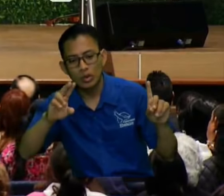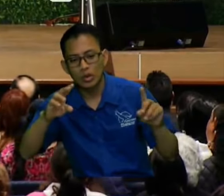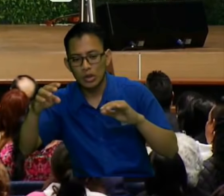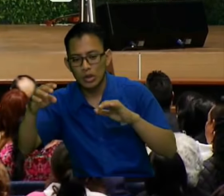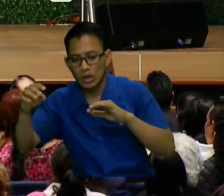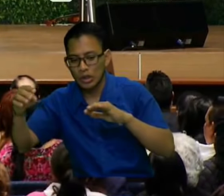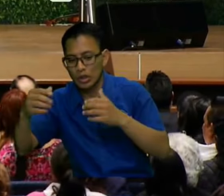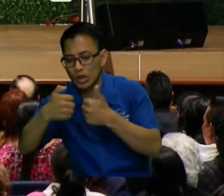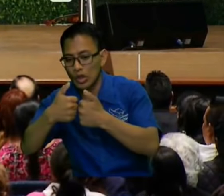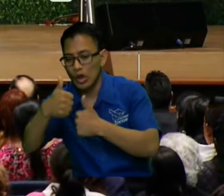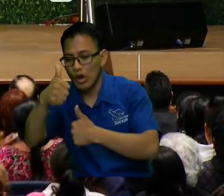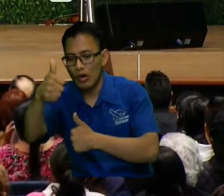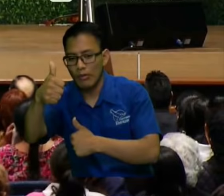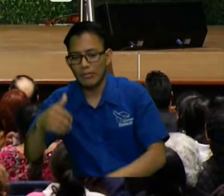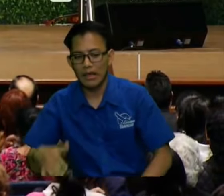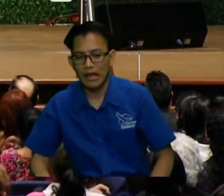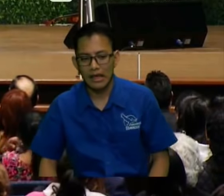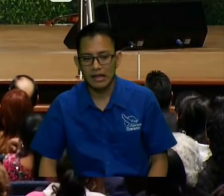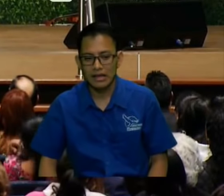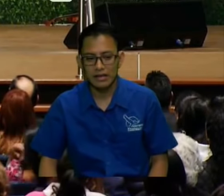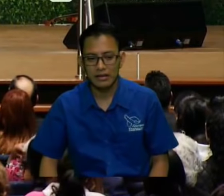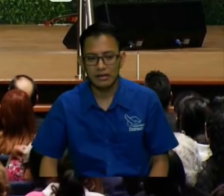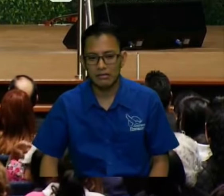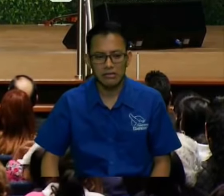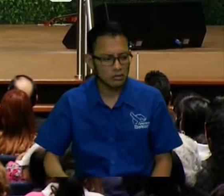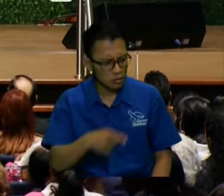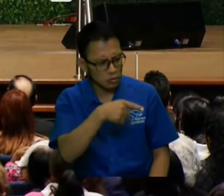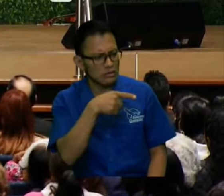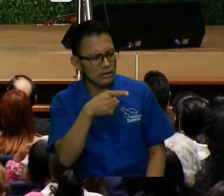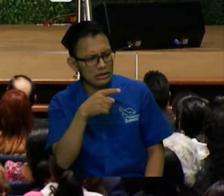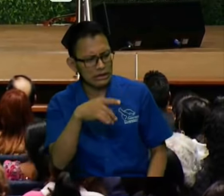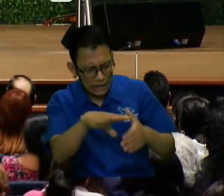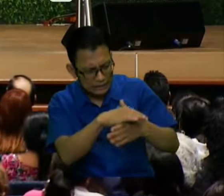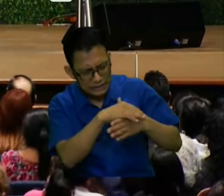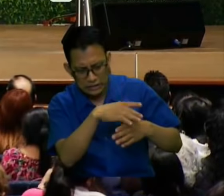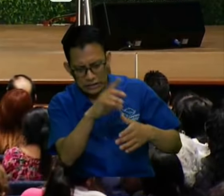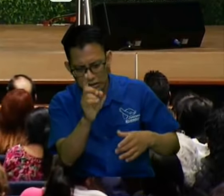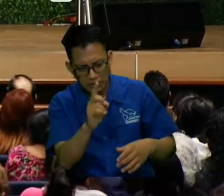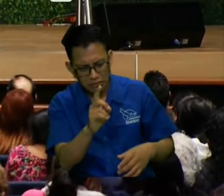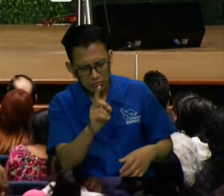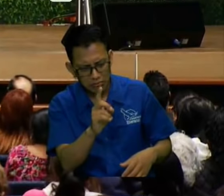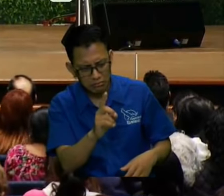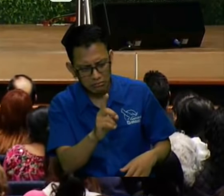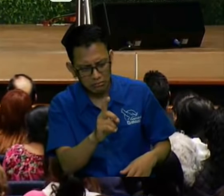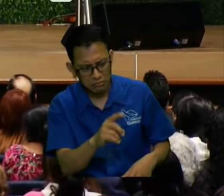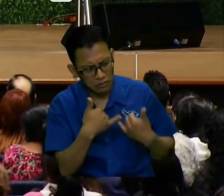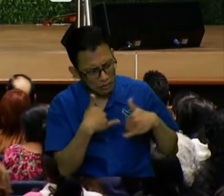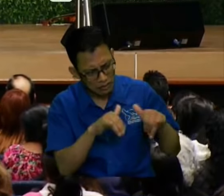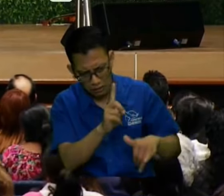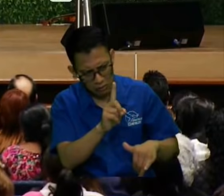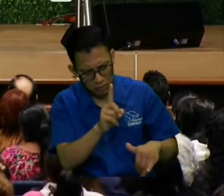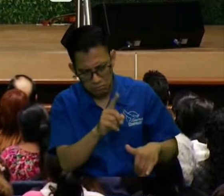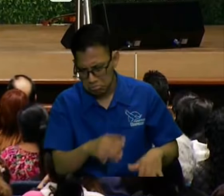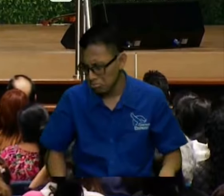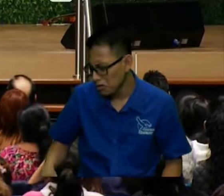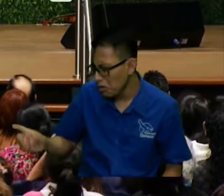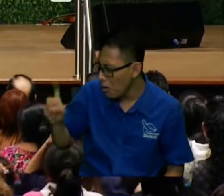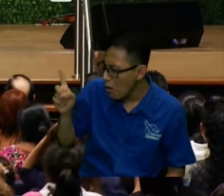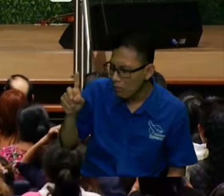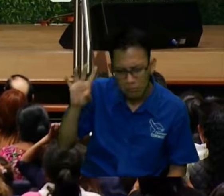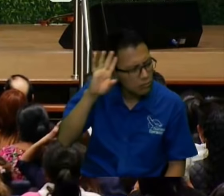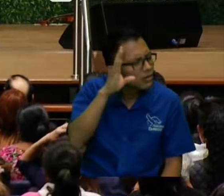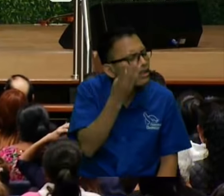traidoras las mujeres. La que te encontraste, pero te encontraste con Jezabel de primas a primeras. Tienes que continuar hasta que